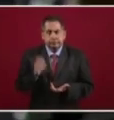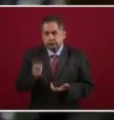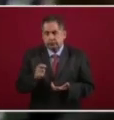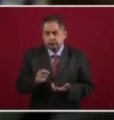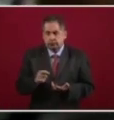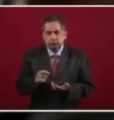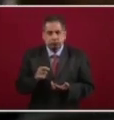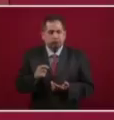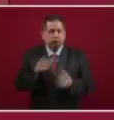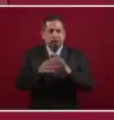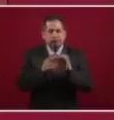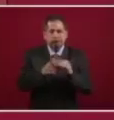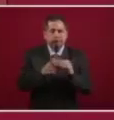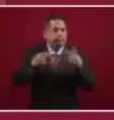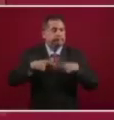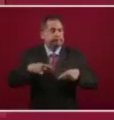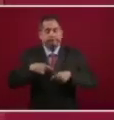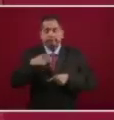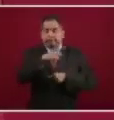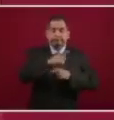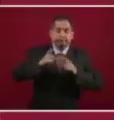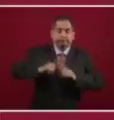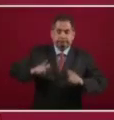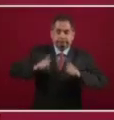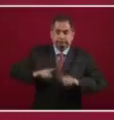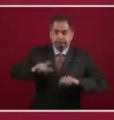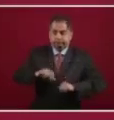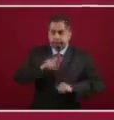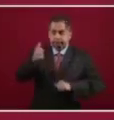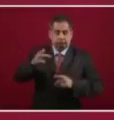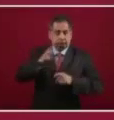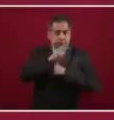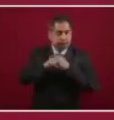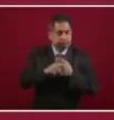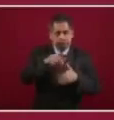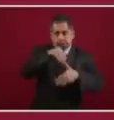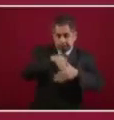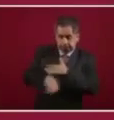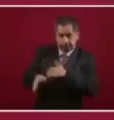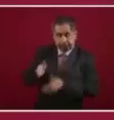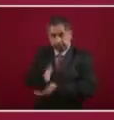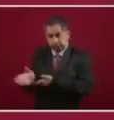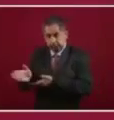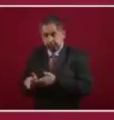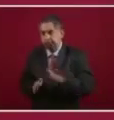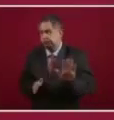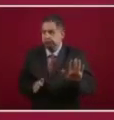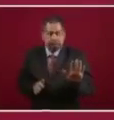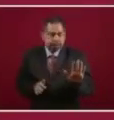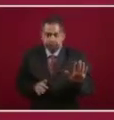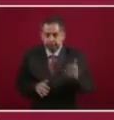que vengan agentes de otro país a México. Eso no